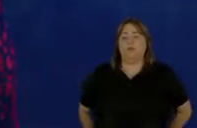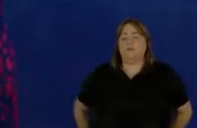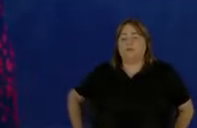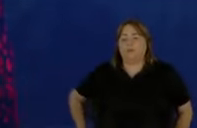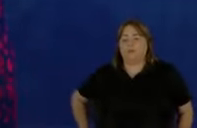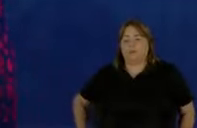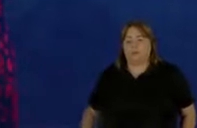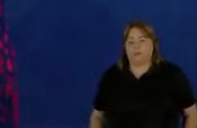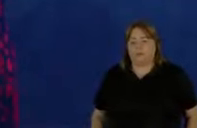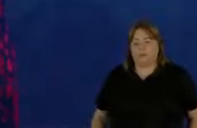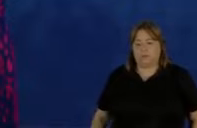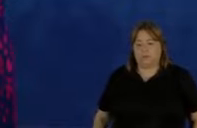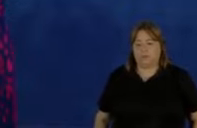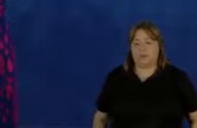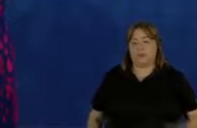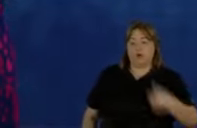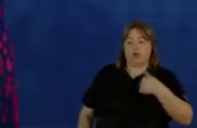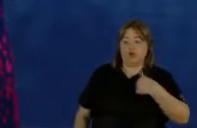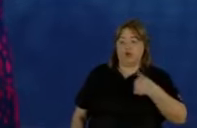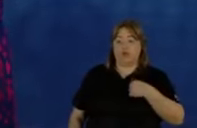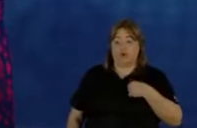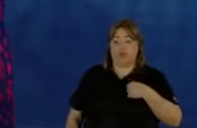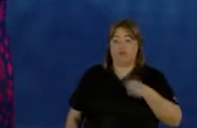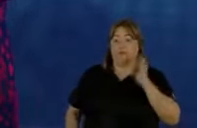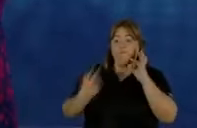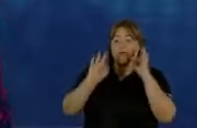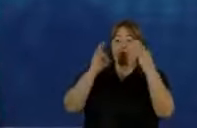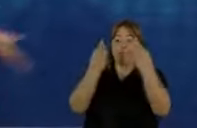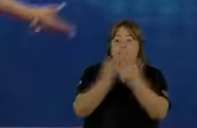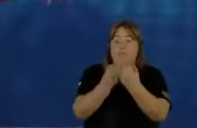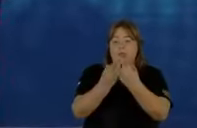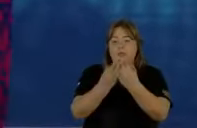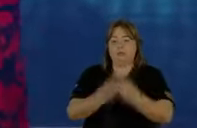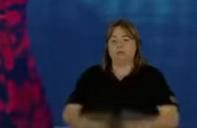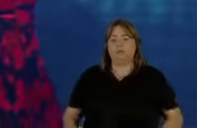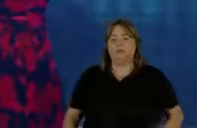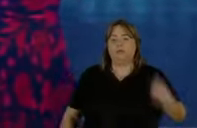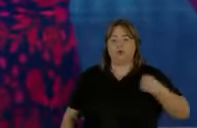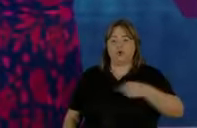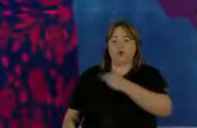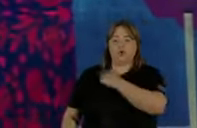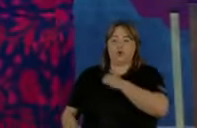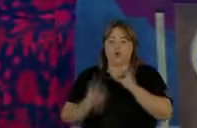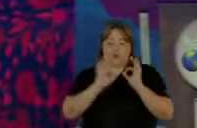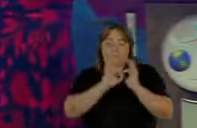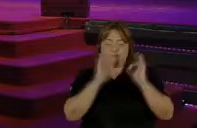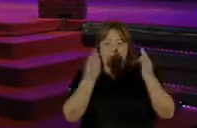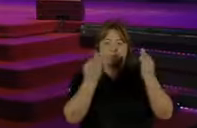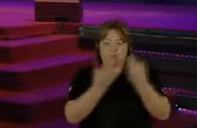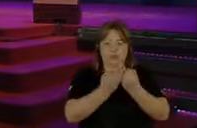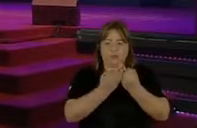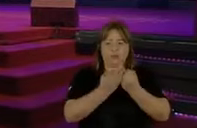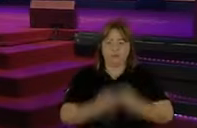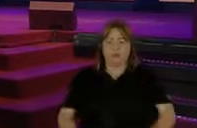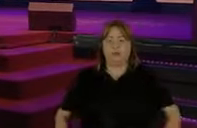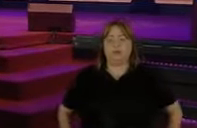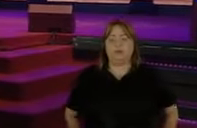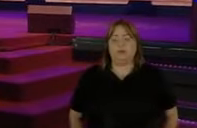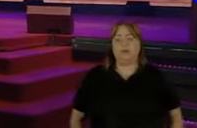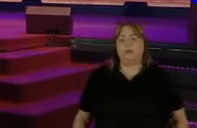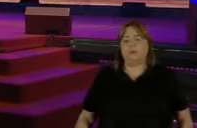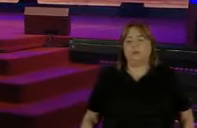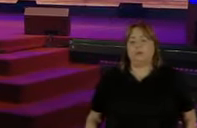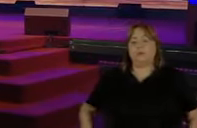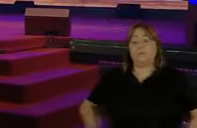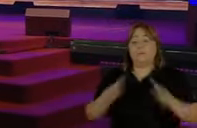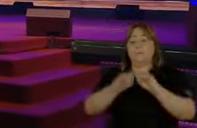Yo no sé si usted es mi familia, pero yo creo que yo soy su familia. Somos familia, mírelo ahí. Somos familia.